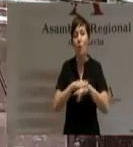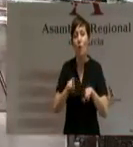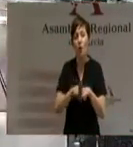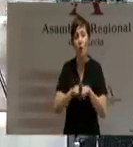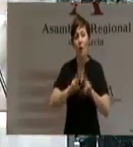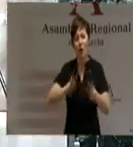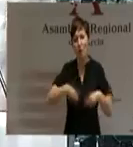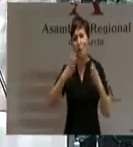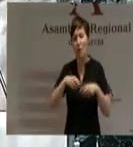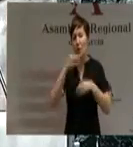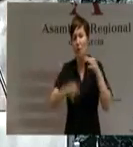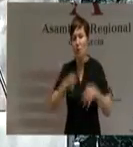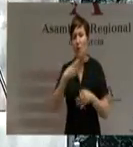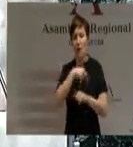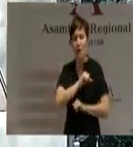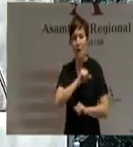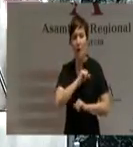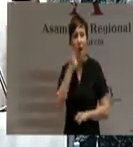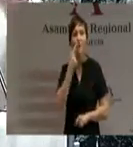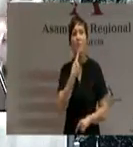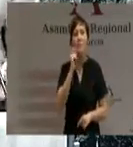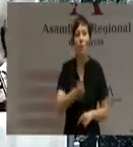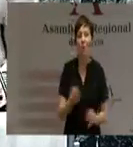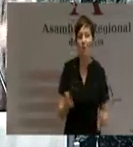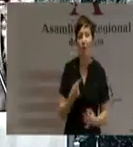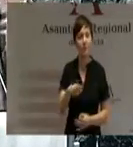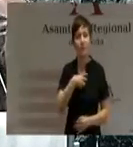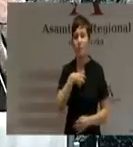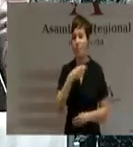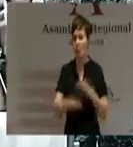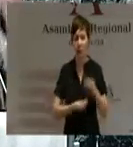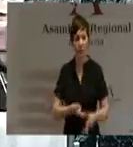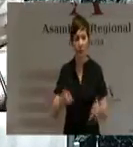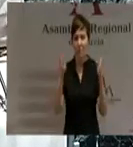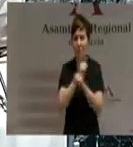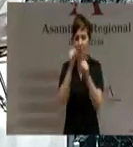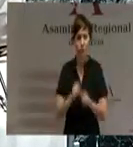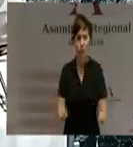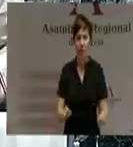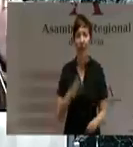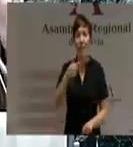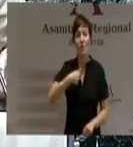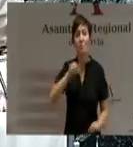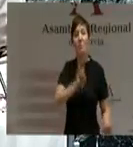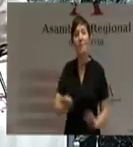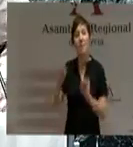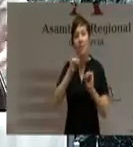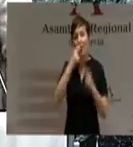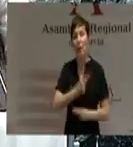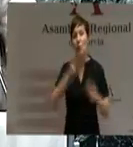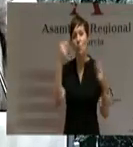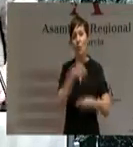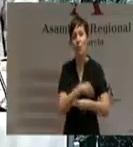resoluciones judiciales, no puede estar sometido, pero es que además uno no puede defenderse de lo público.